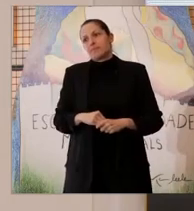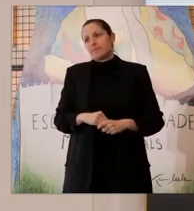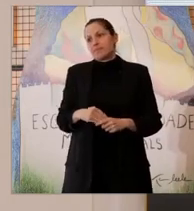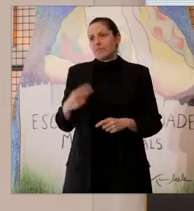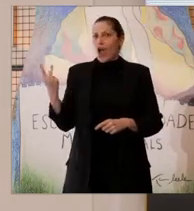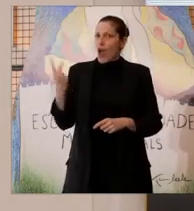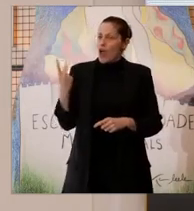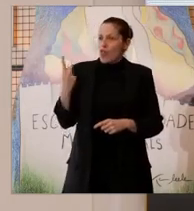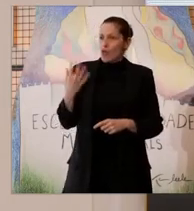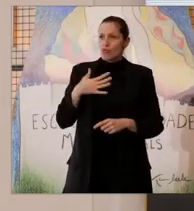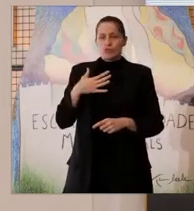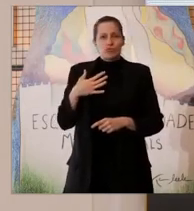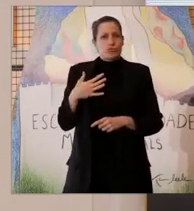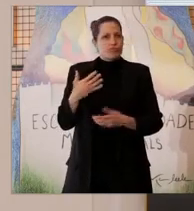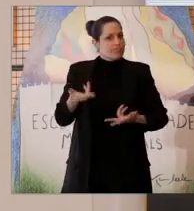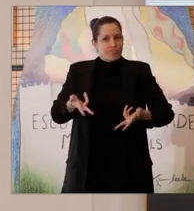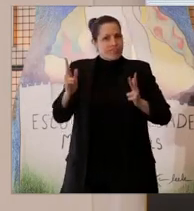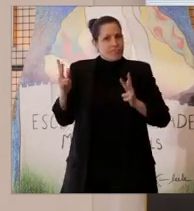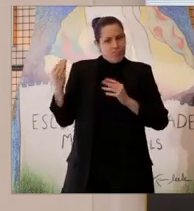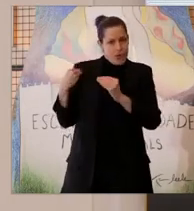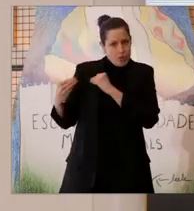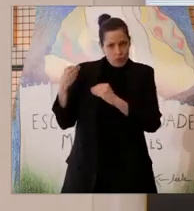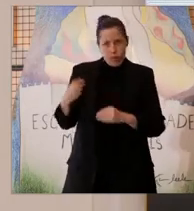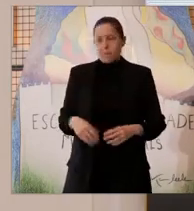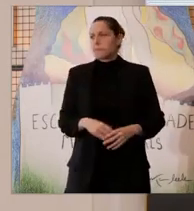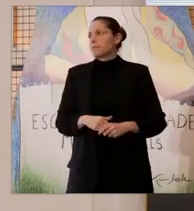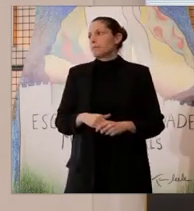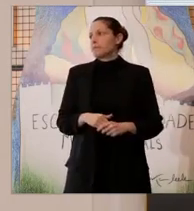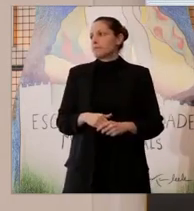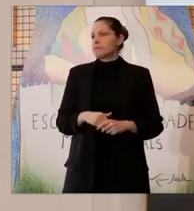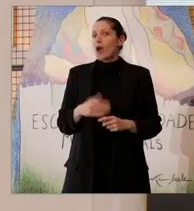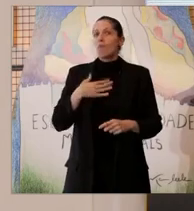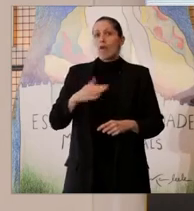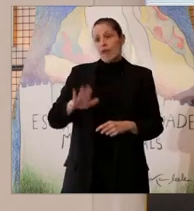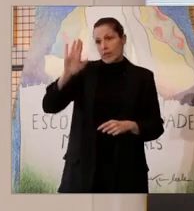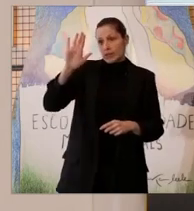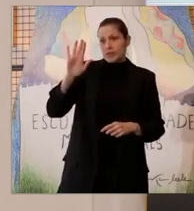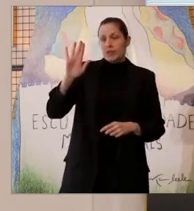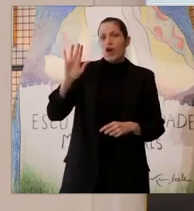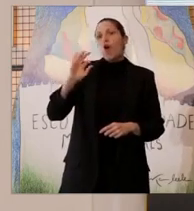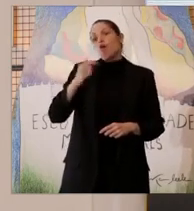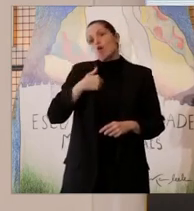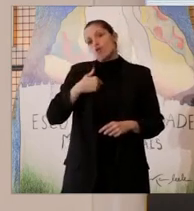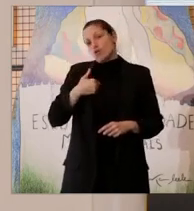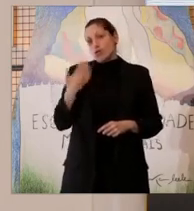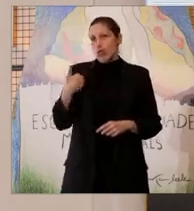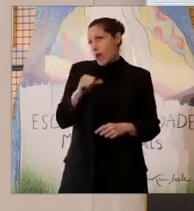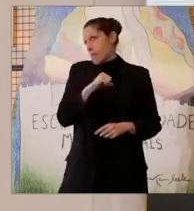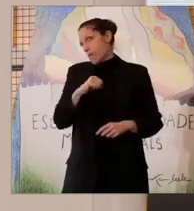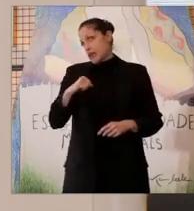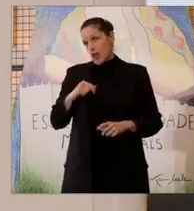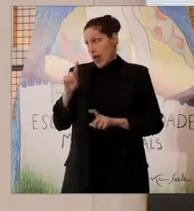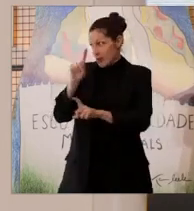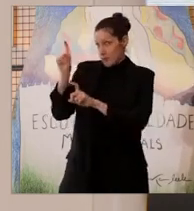Isabel Valdez Si alguien Levanta la mano si no voy yo con con una última ya un poco a nivel personal